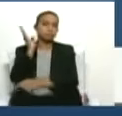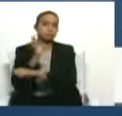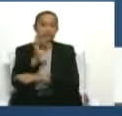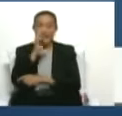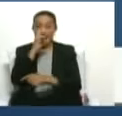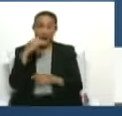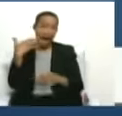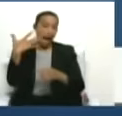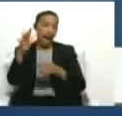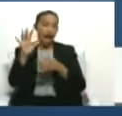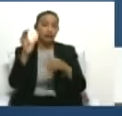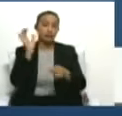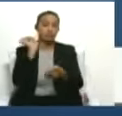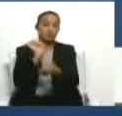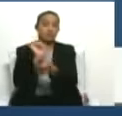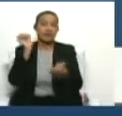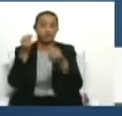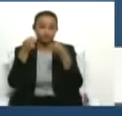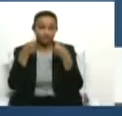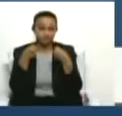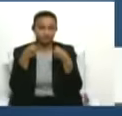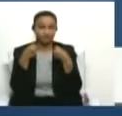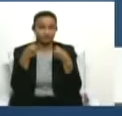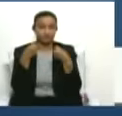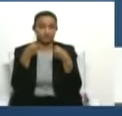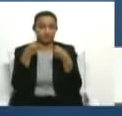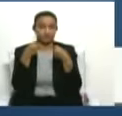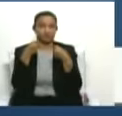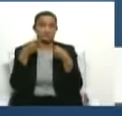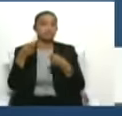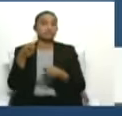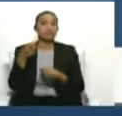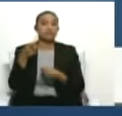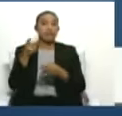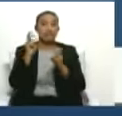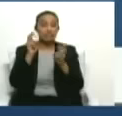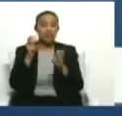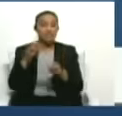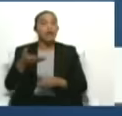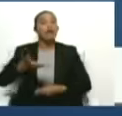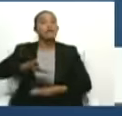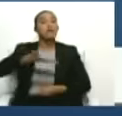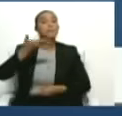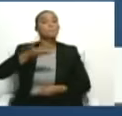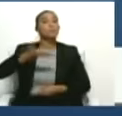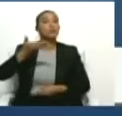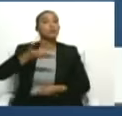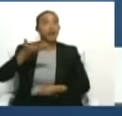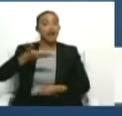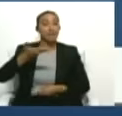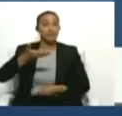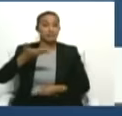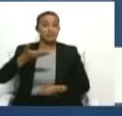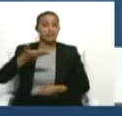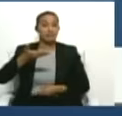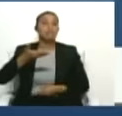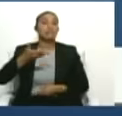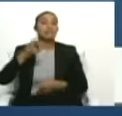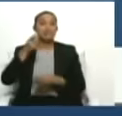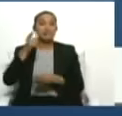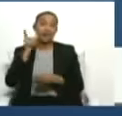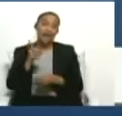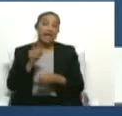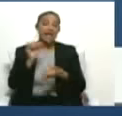es importante, puesto que quiero destacar que en materia ya global del delito contra la